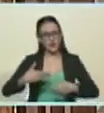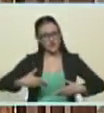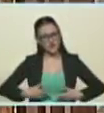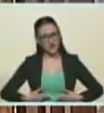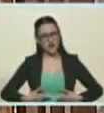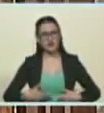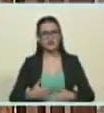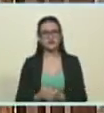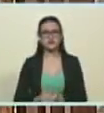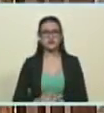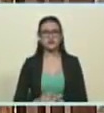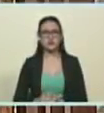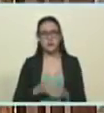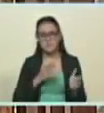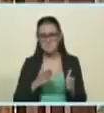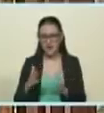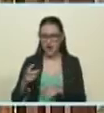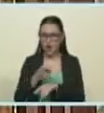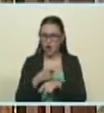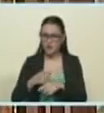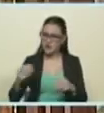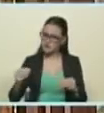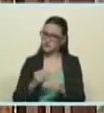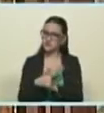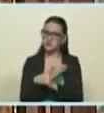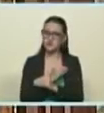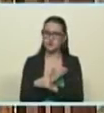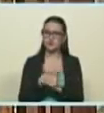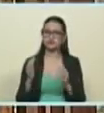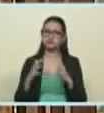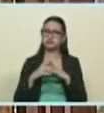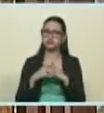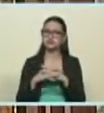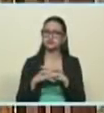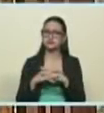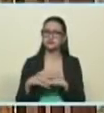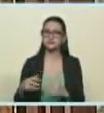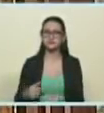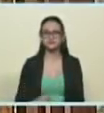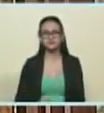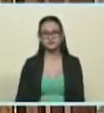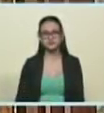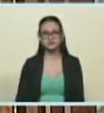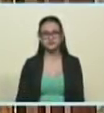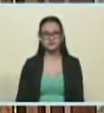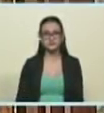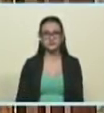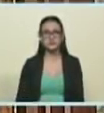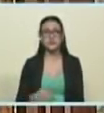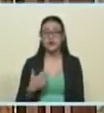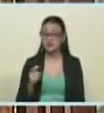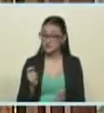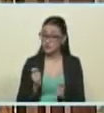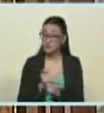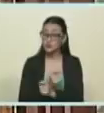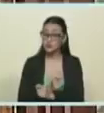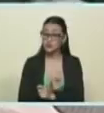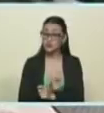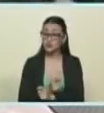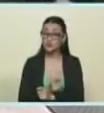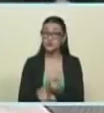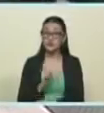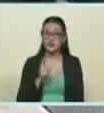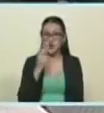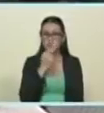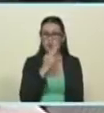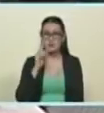esfuerzos, crucemos los planes de gobierno regionales y podamos, compañero Ricardo Menéndez, hacer una renovación, me